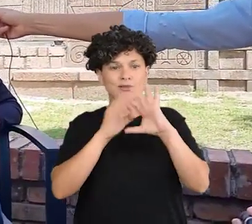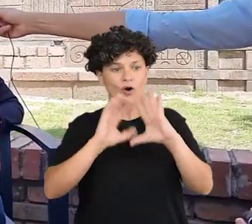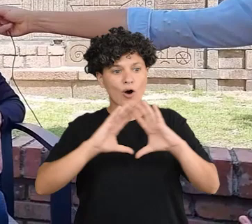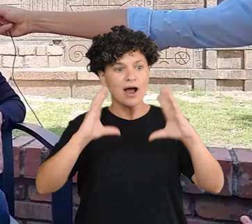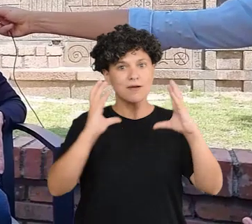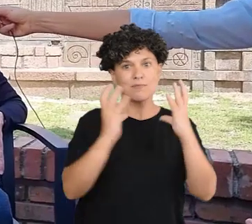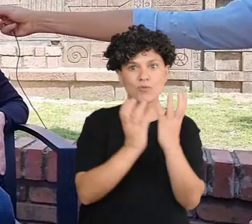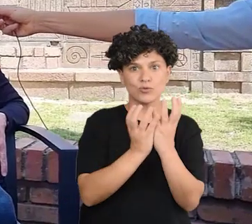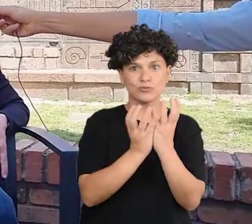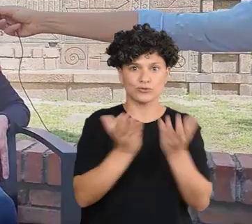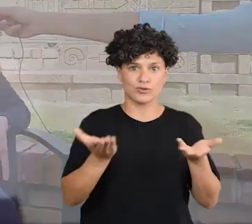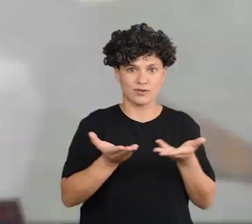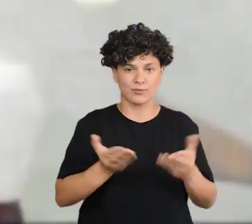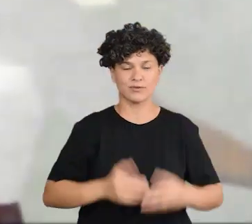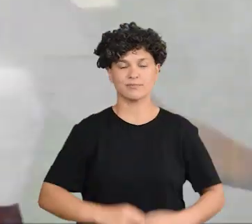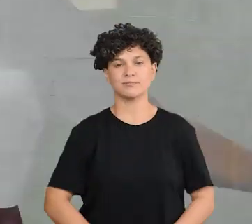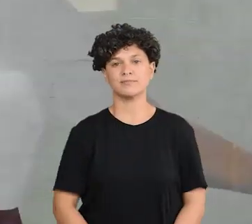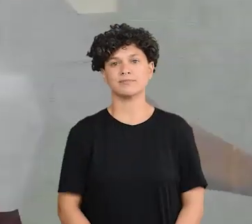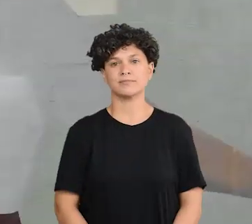mundo contemporáneo?